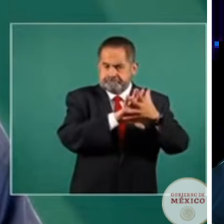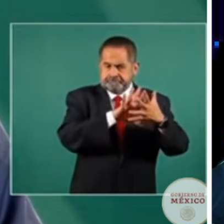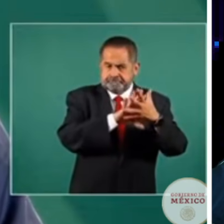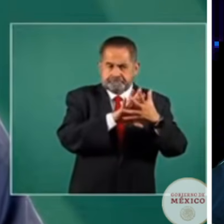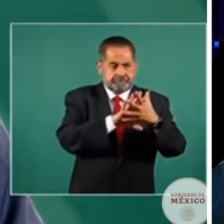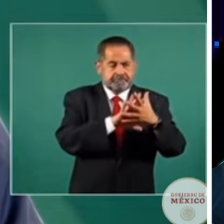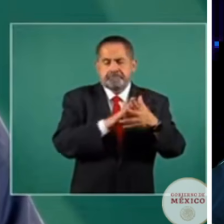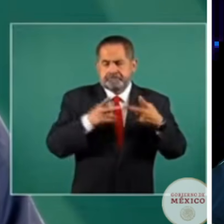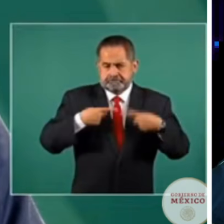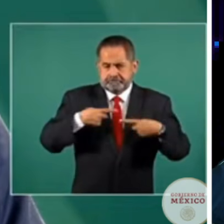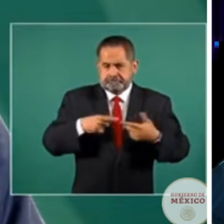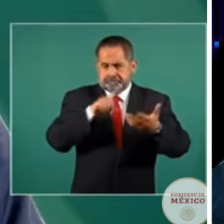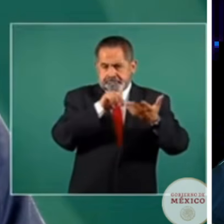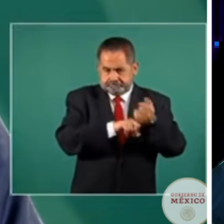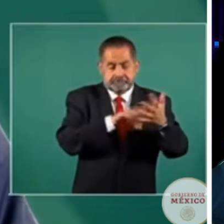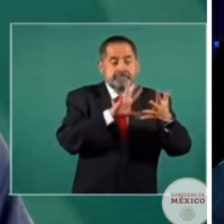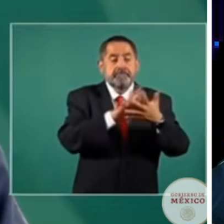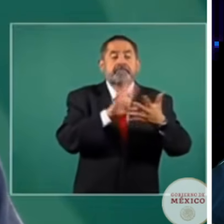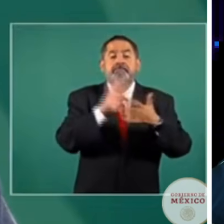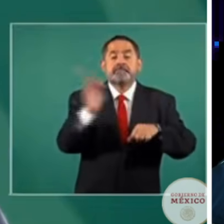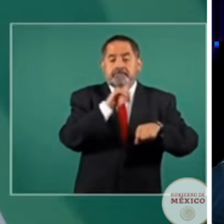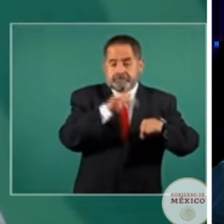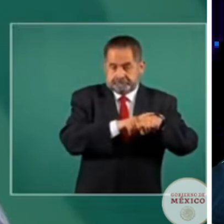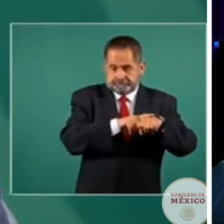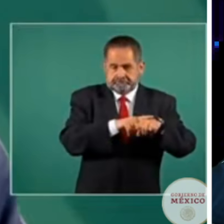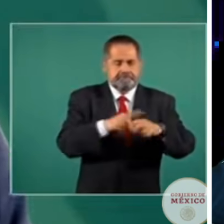en cárceles federales que